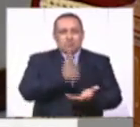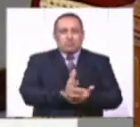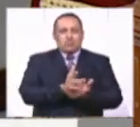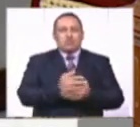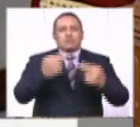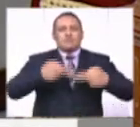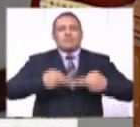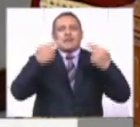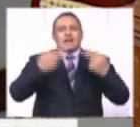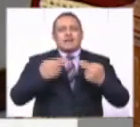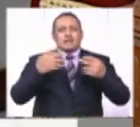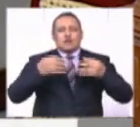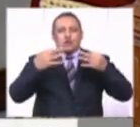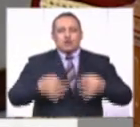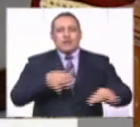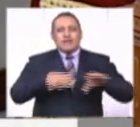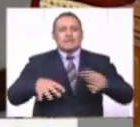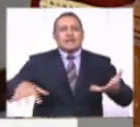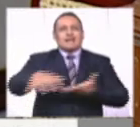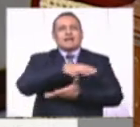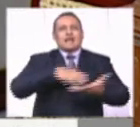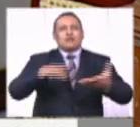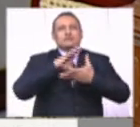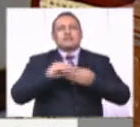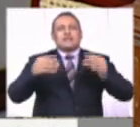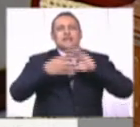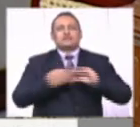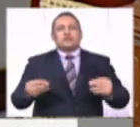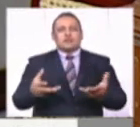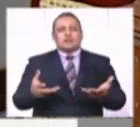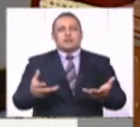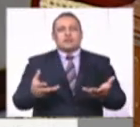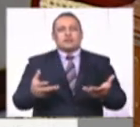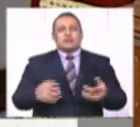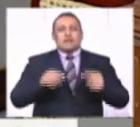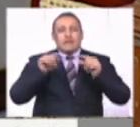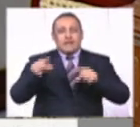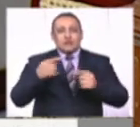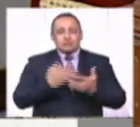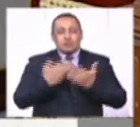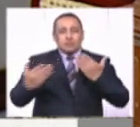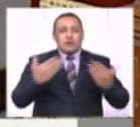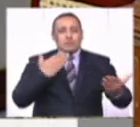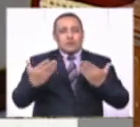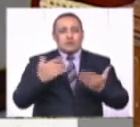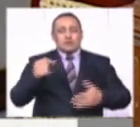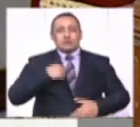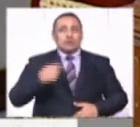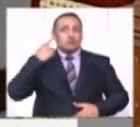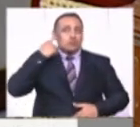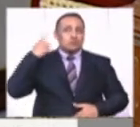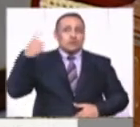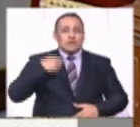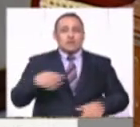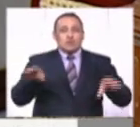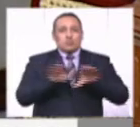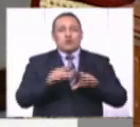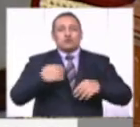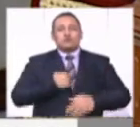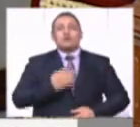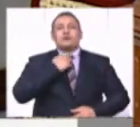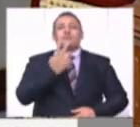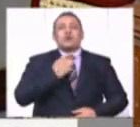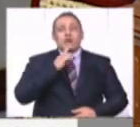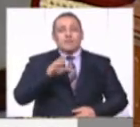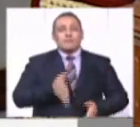peajes y originar el caos de la historia es comparable a lo que acaban de escuchar ustedes con lo que he dicho